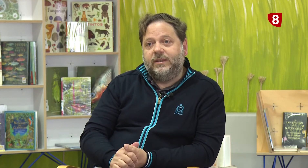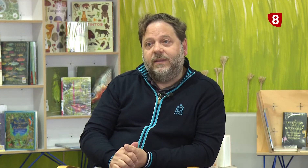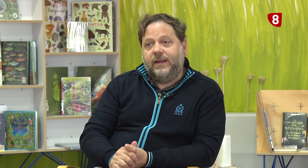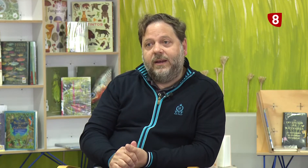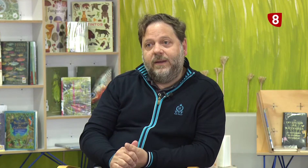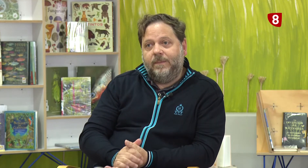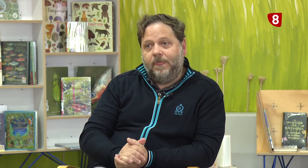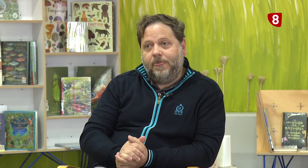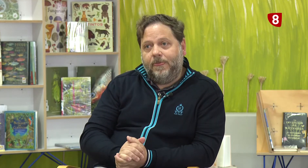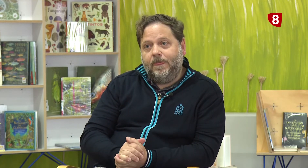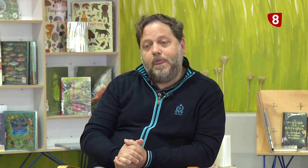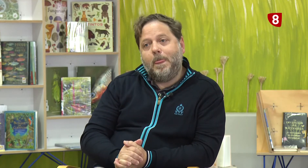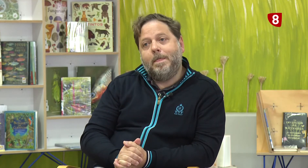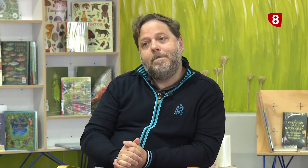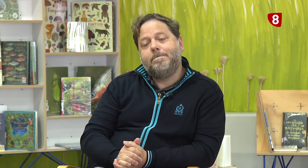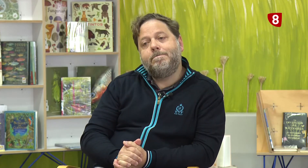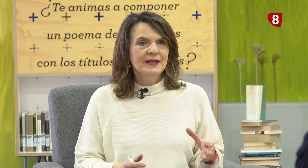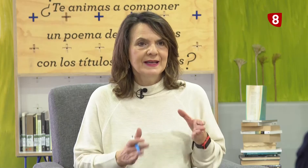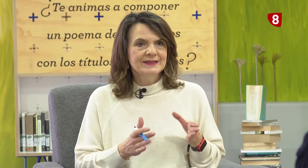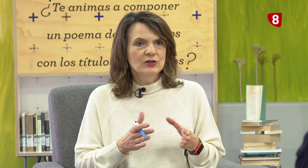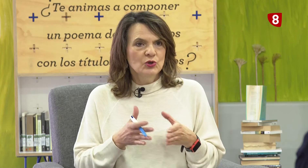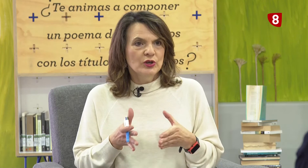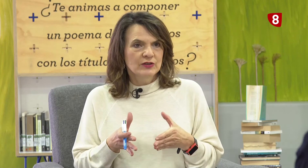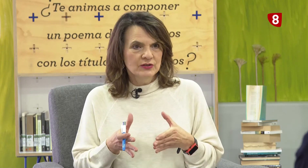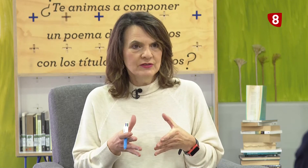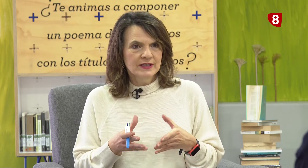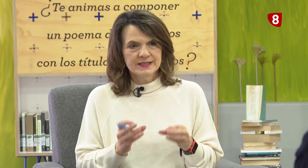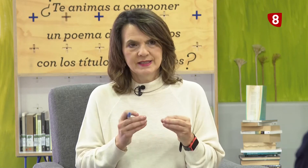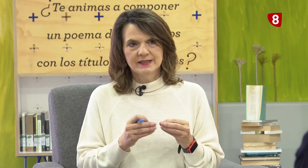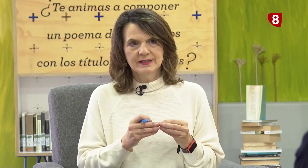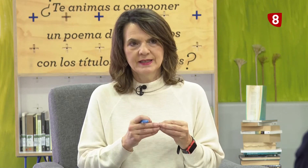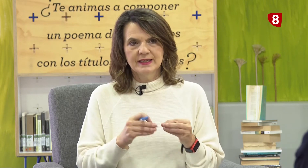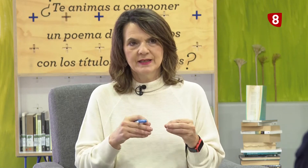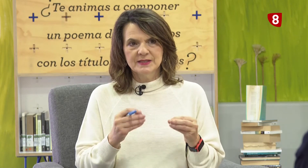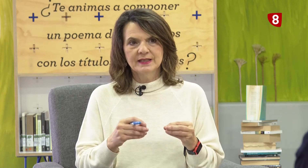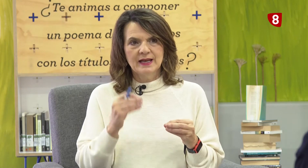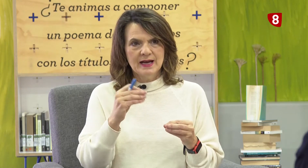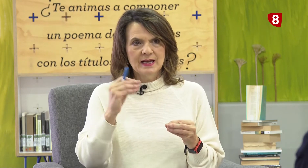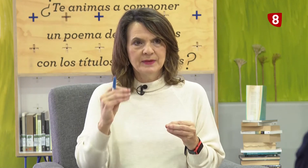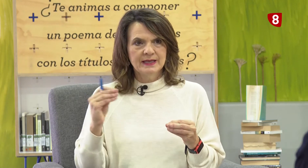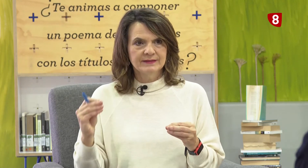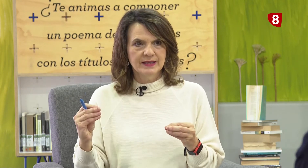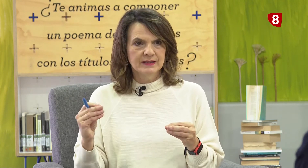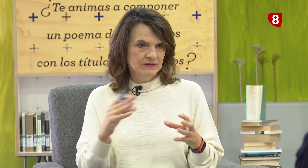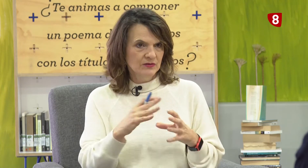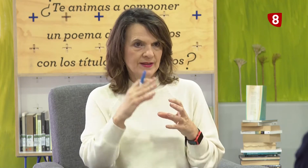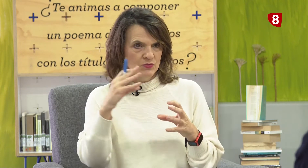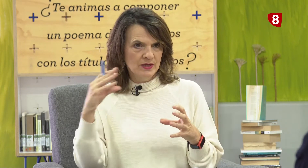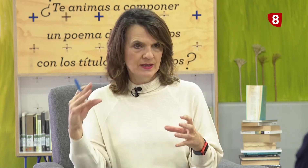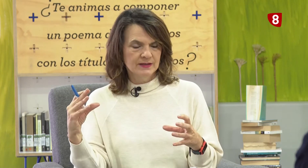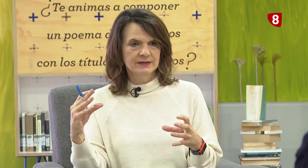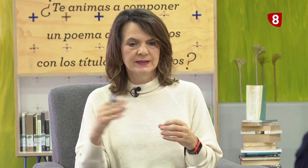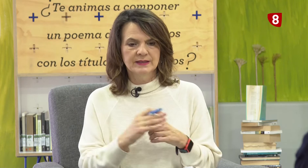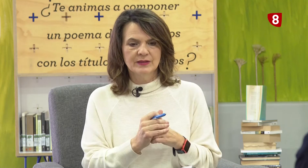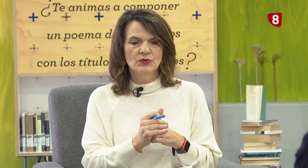podamos entender. Decíamos antes que hay un alfabeto que se llama dactilológico, que es el que representa la A, la B, la C, cada